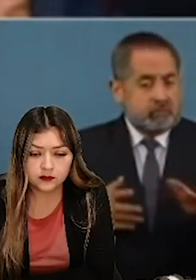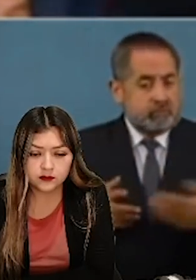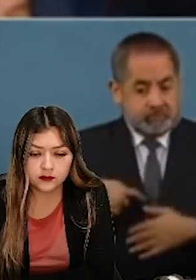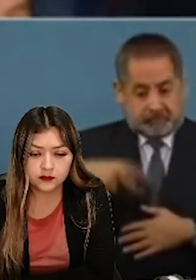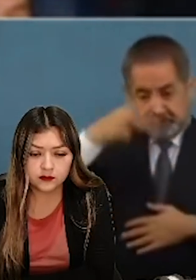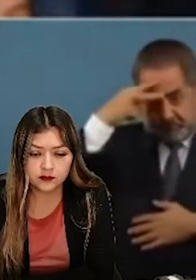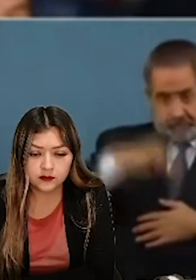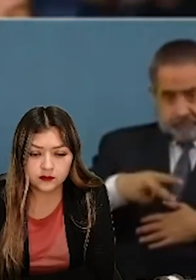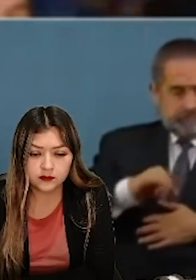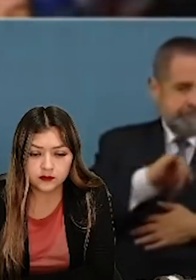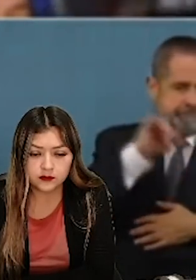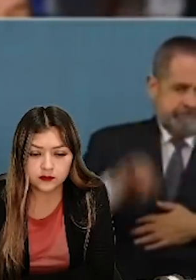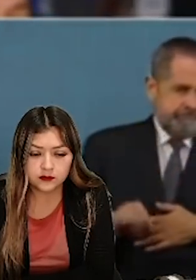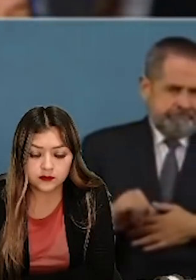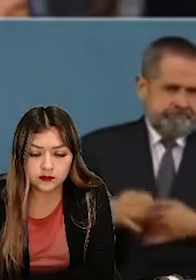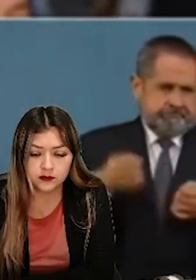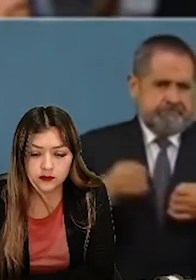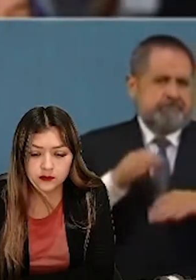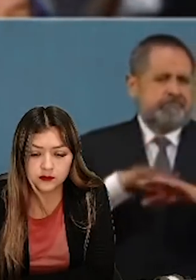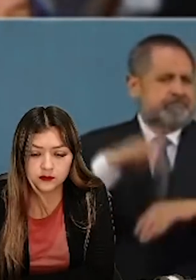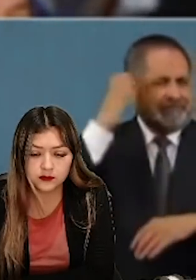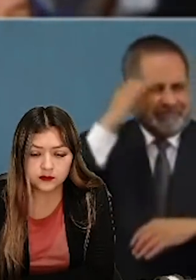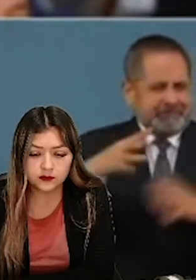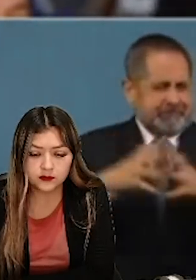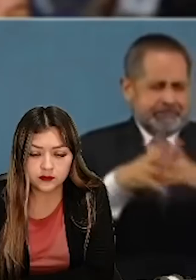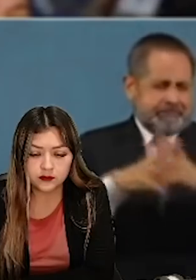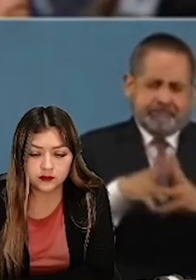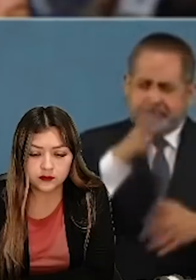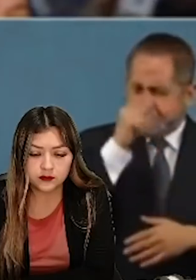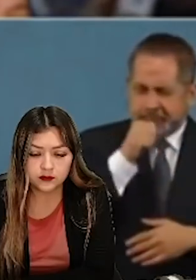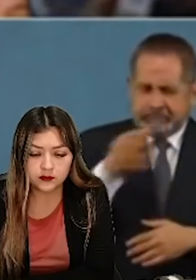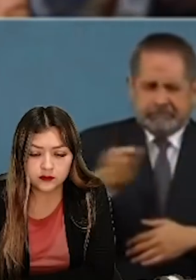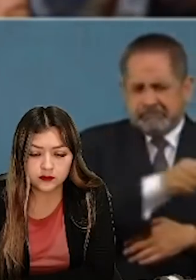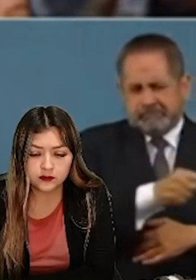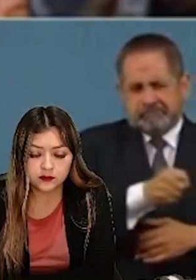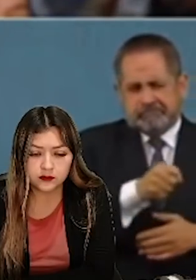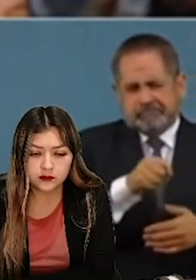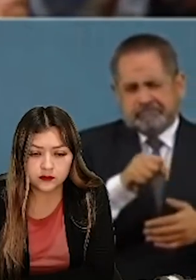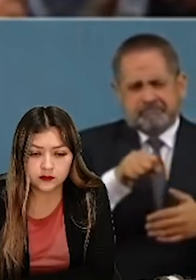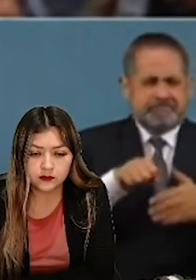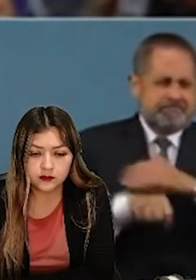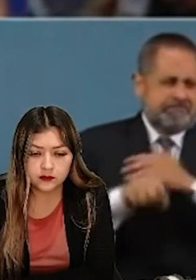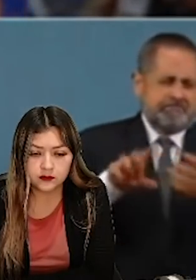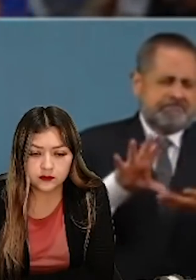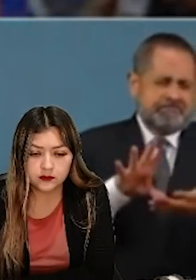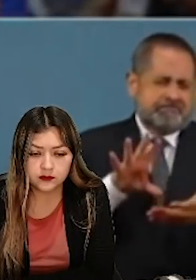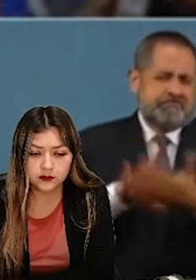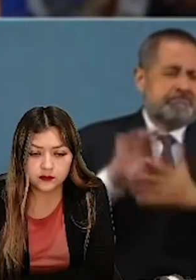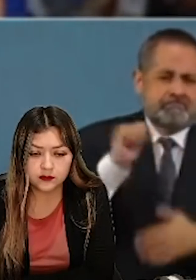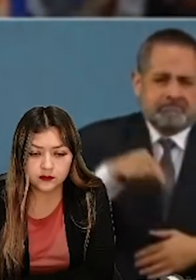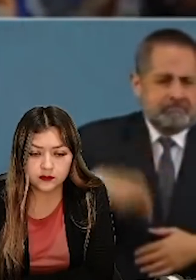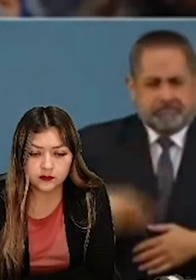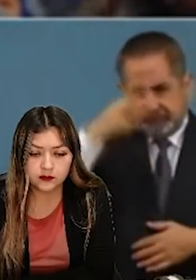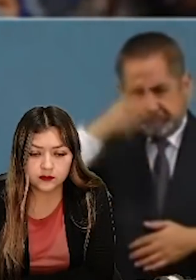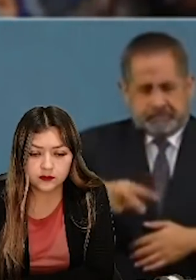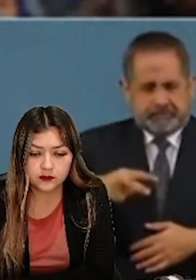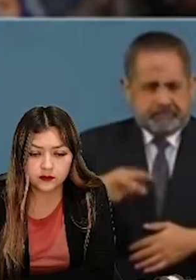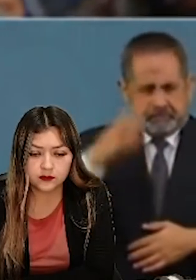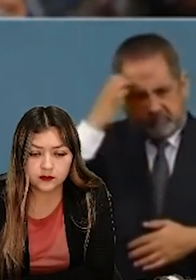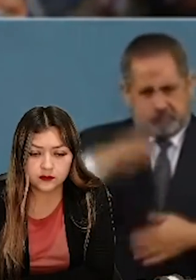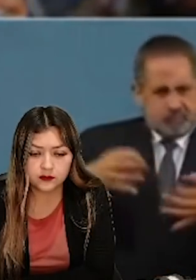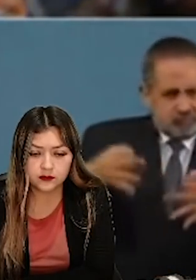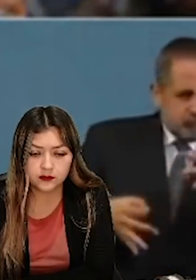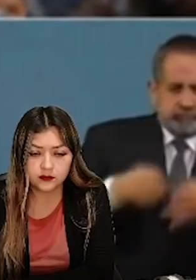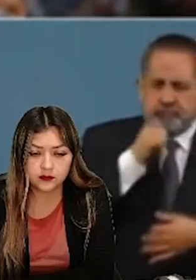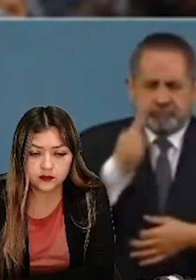va a juzgar jamás por los crímenes de guerra, por los crímenes de los cuales este expresidente es responsable.